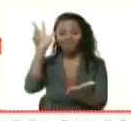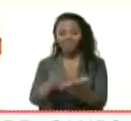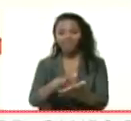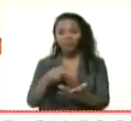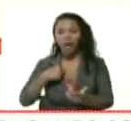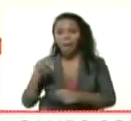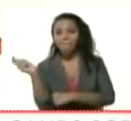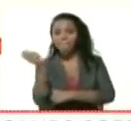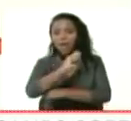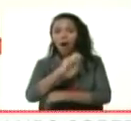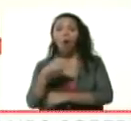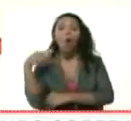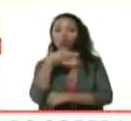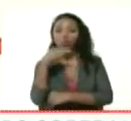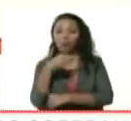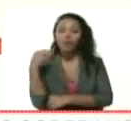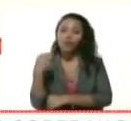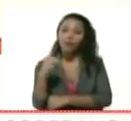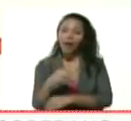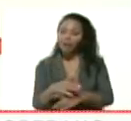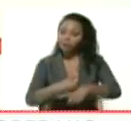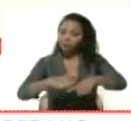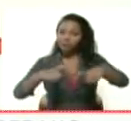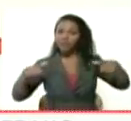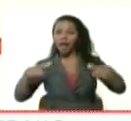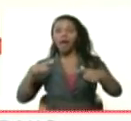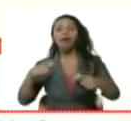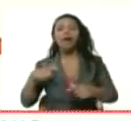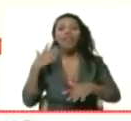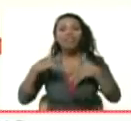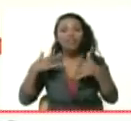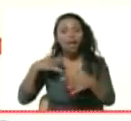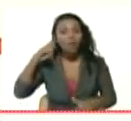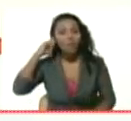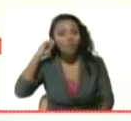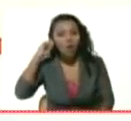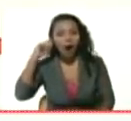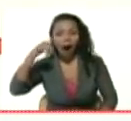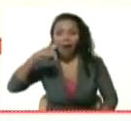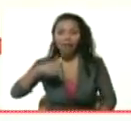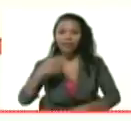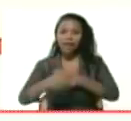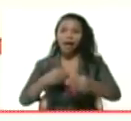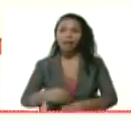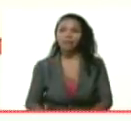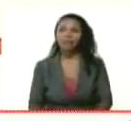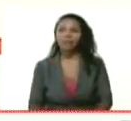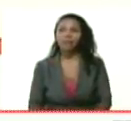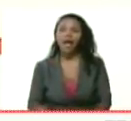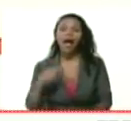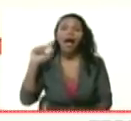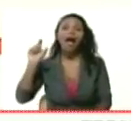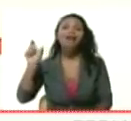mes de octubre, noviembre, un gran evento de mujeres aquí. Gladys, ¿verdad? A Gladys se fue, tuvo que